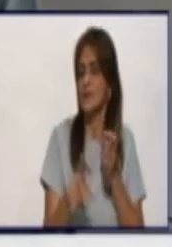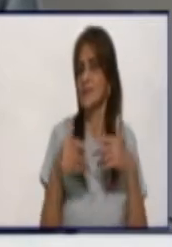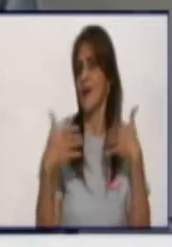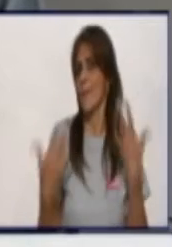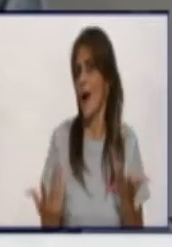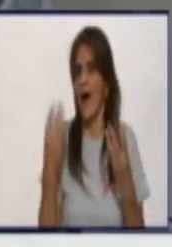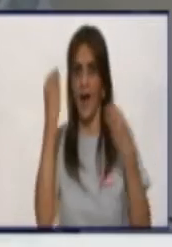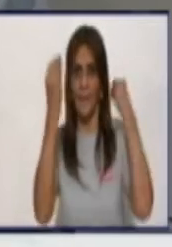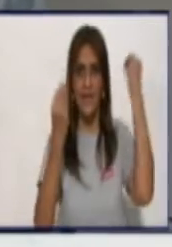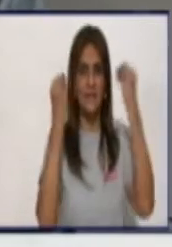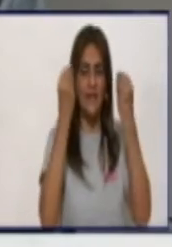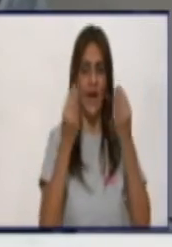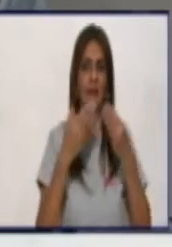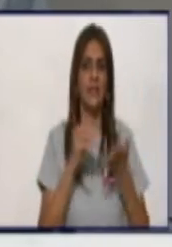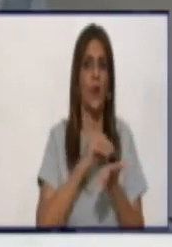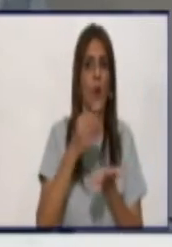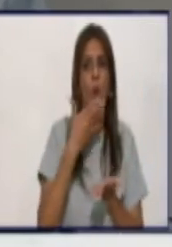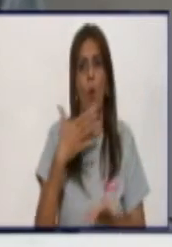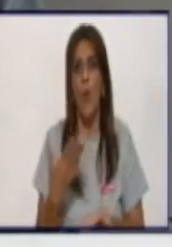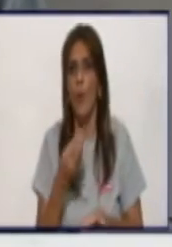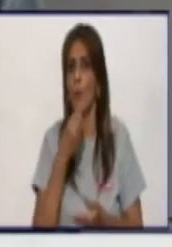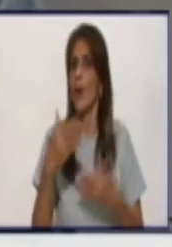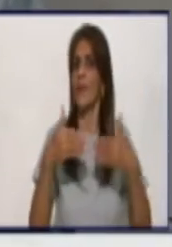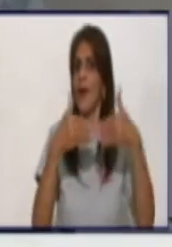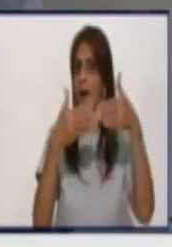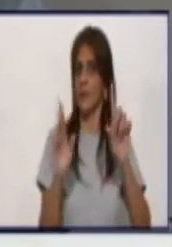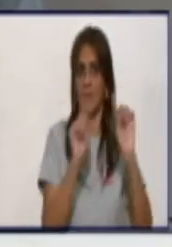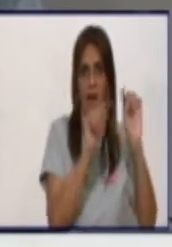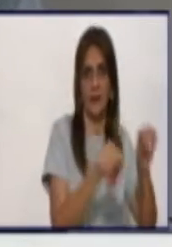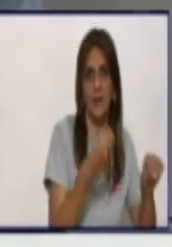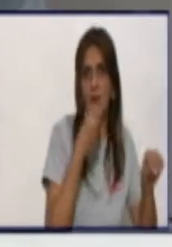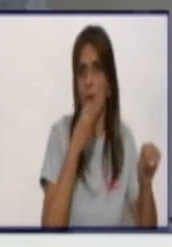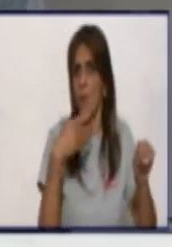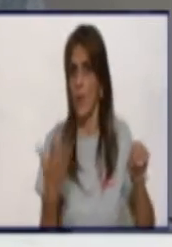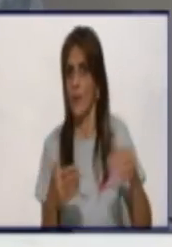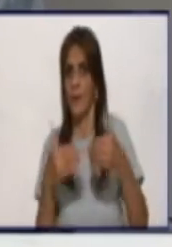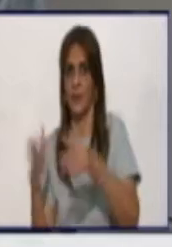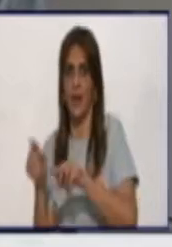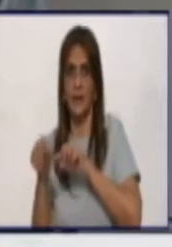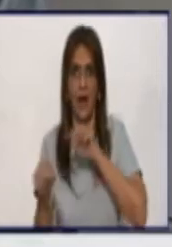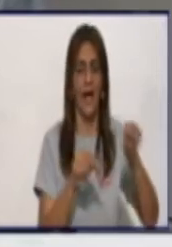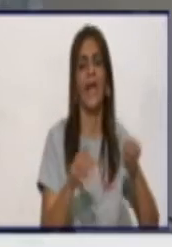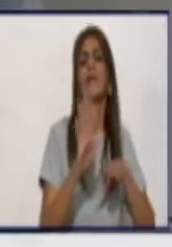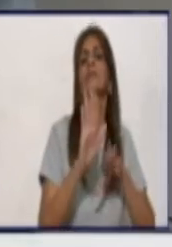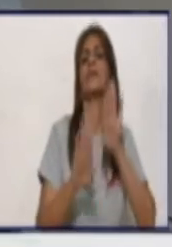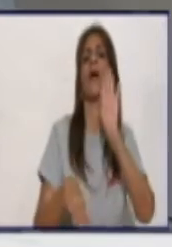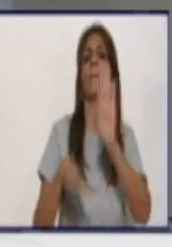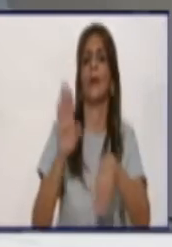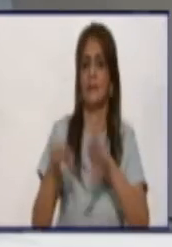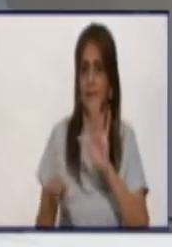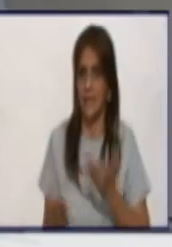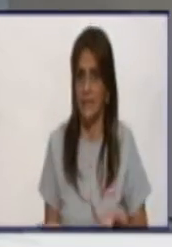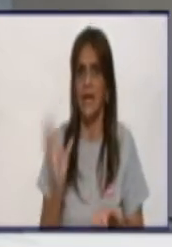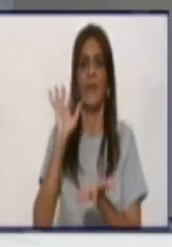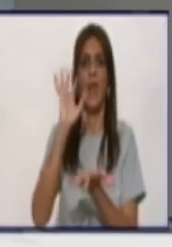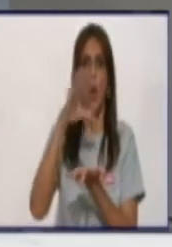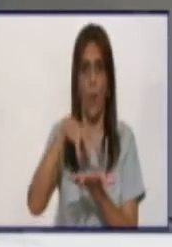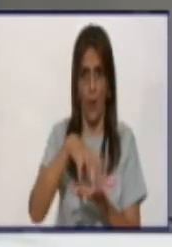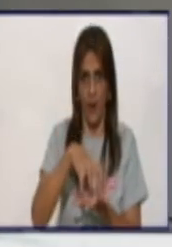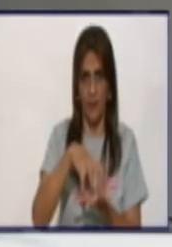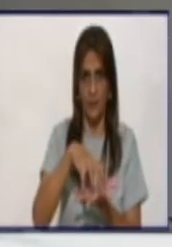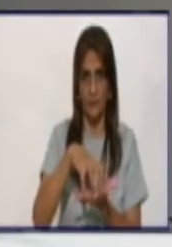provincia si dentro de la provincia de granma que el municipio pudiera tener una complejidad no mayor y ya pudiéramos decir entonces